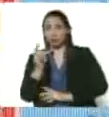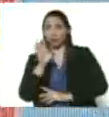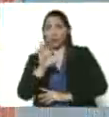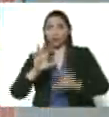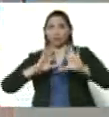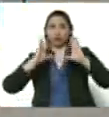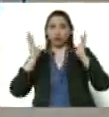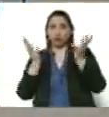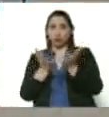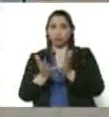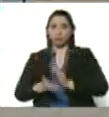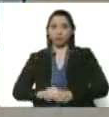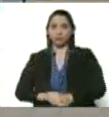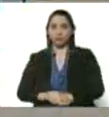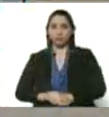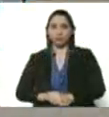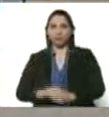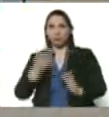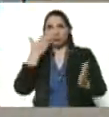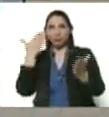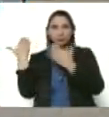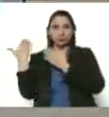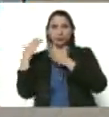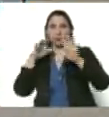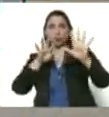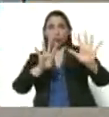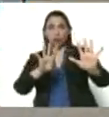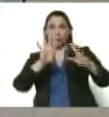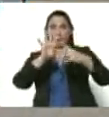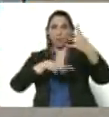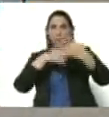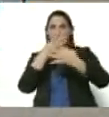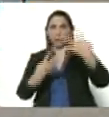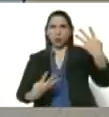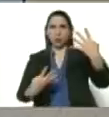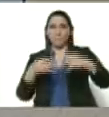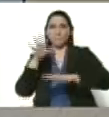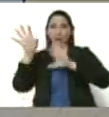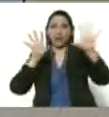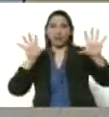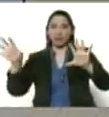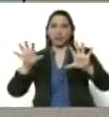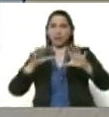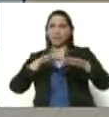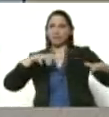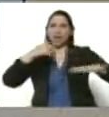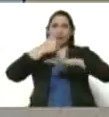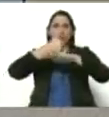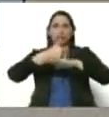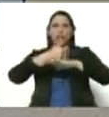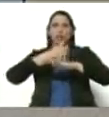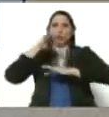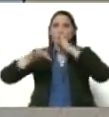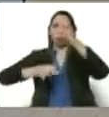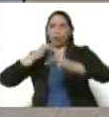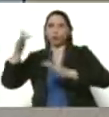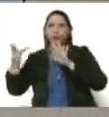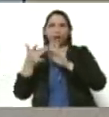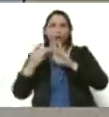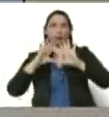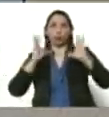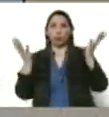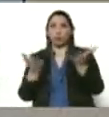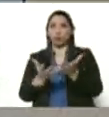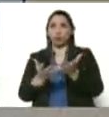el mundo. Está en el puesto 9 de los países con mayores contagios de todo el mundo. Escúchese bien, porque